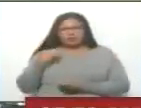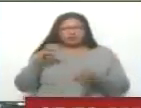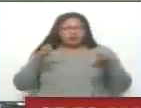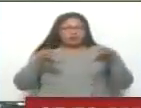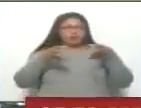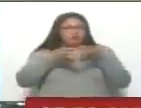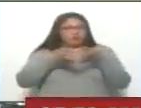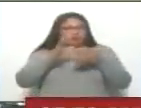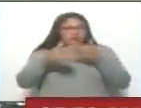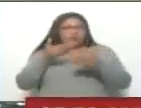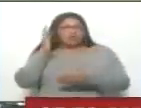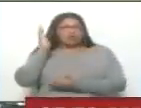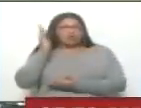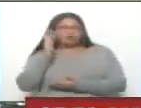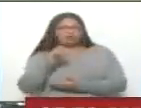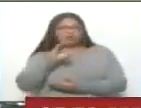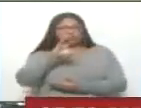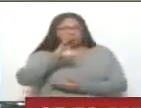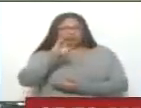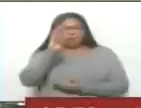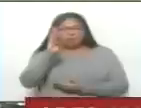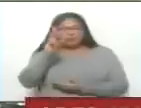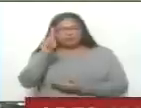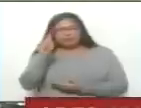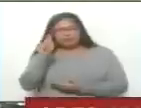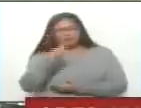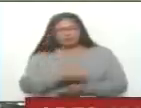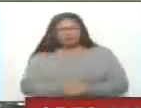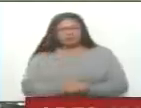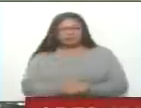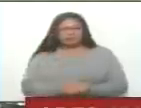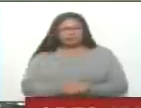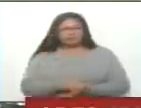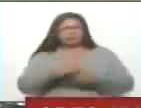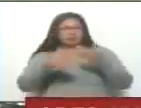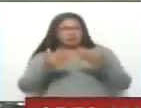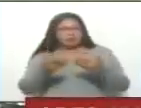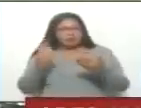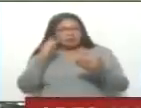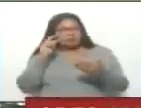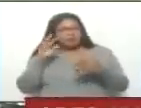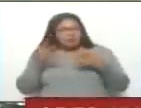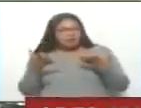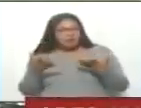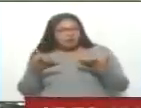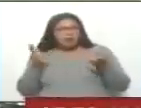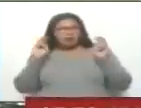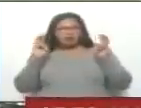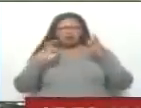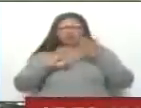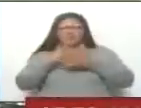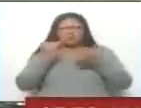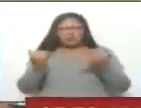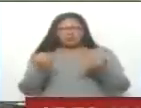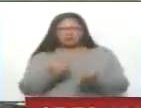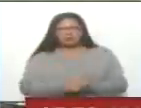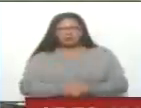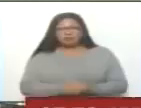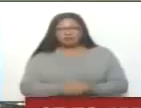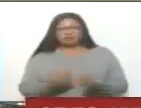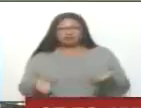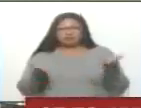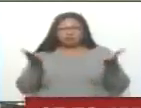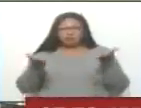un congreso de los CPT. Y ese congreso de los CPT, por supuesto, tiene que ver con un tema fundamental, que es la elevación